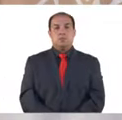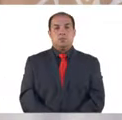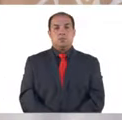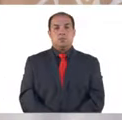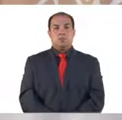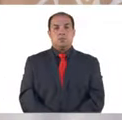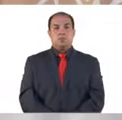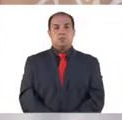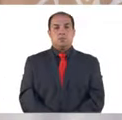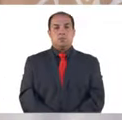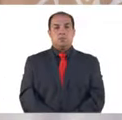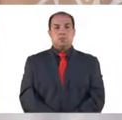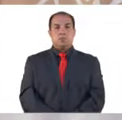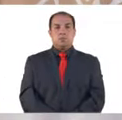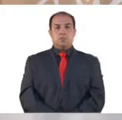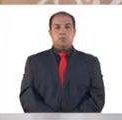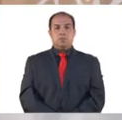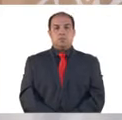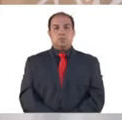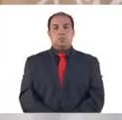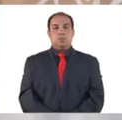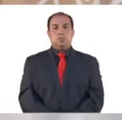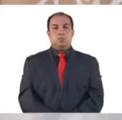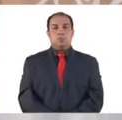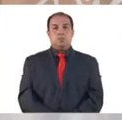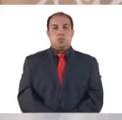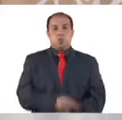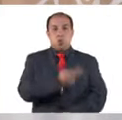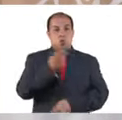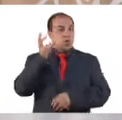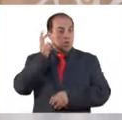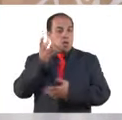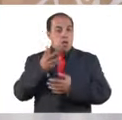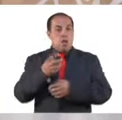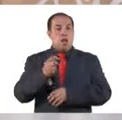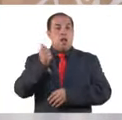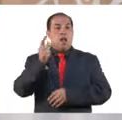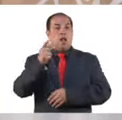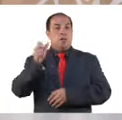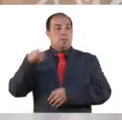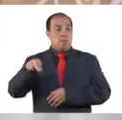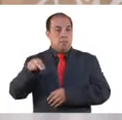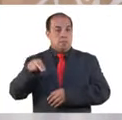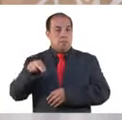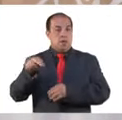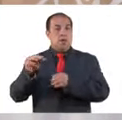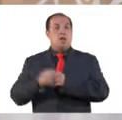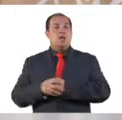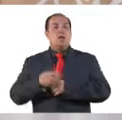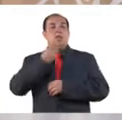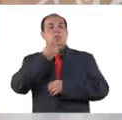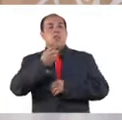lo que representan. O sea, porque, a ver, ¿han oído ustedes algún panista hablar de García Luna?